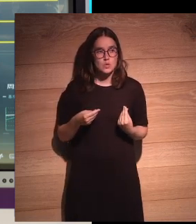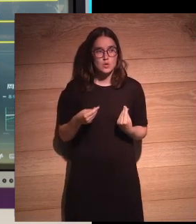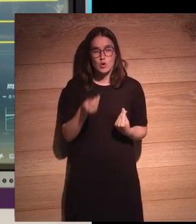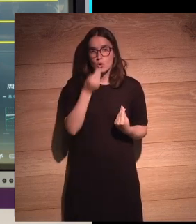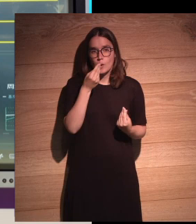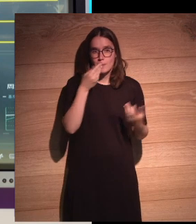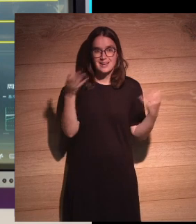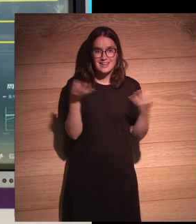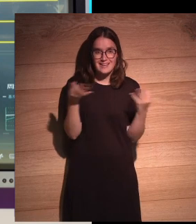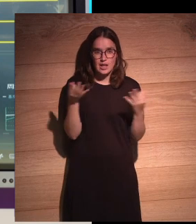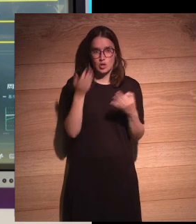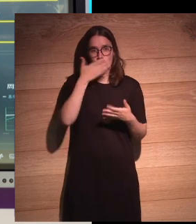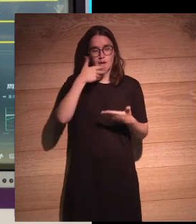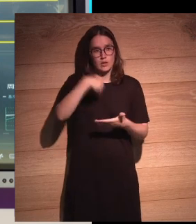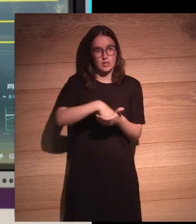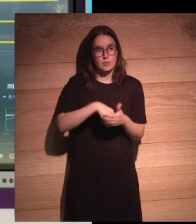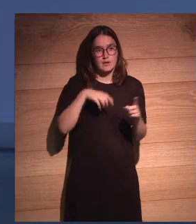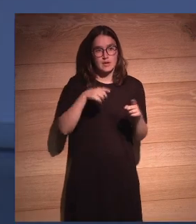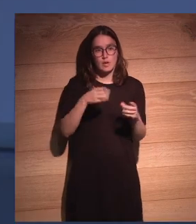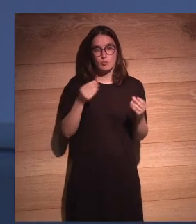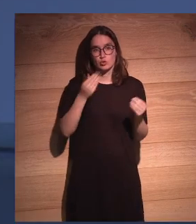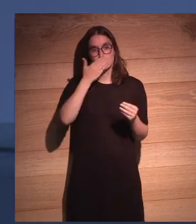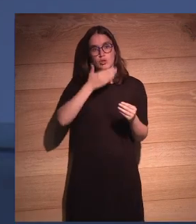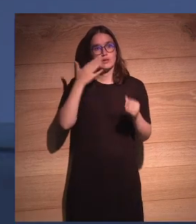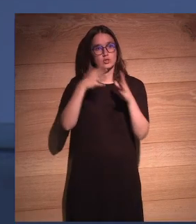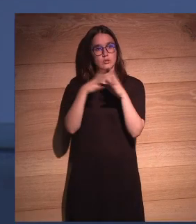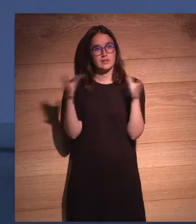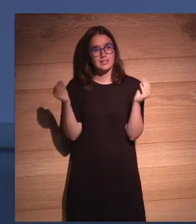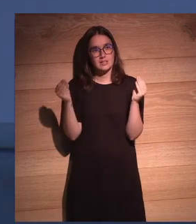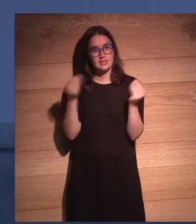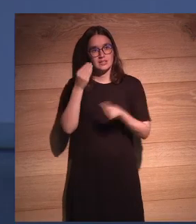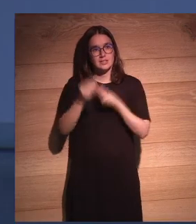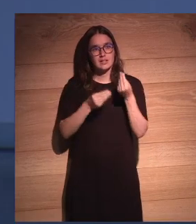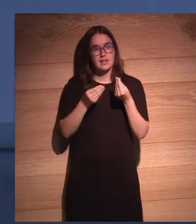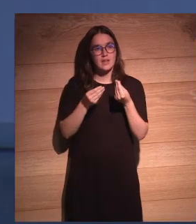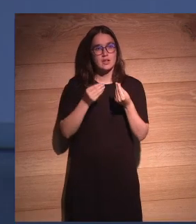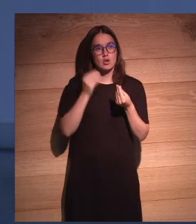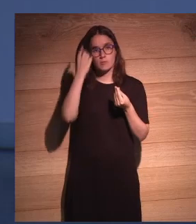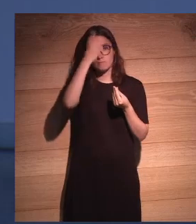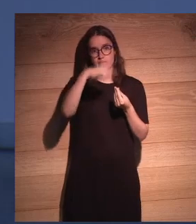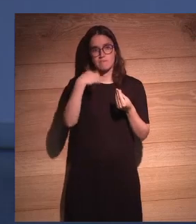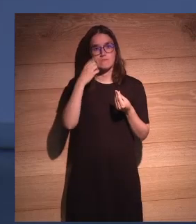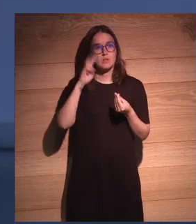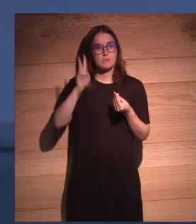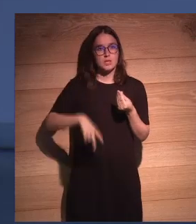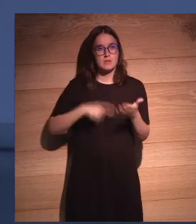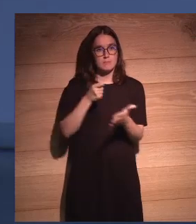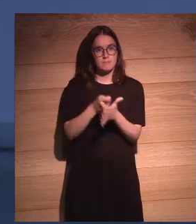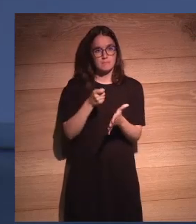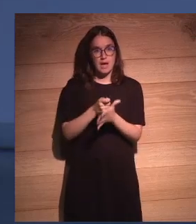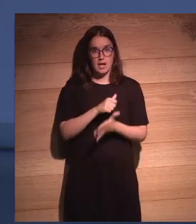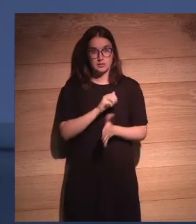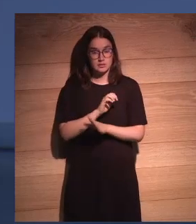consumen, lo que comen dentro de la escuela, porque allí hay muchas escuelas y universidades que hacen reconocimiento facial y pagas con el reconocimiento